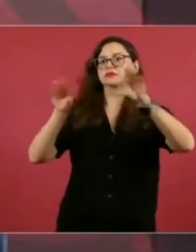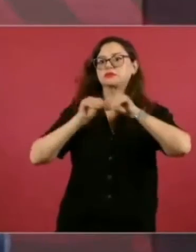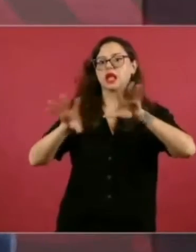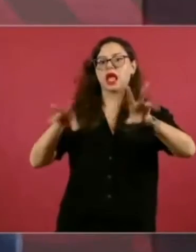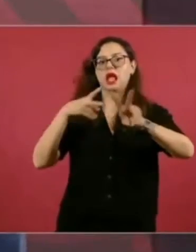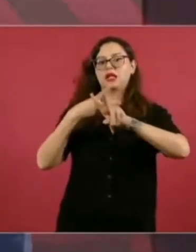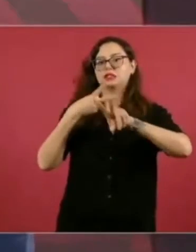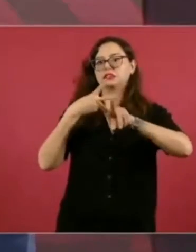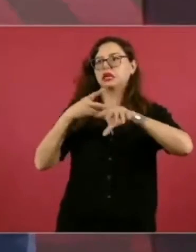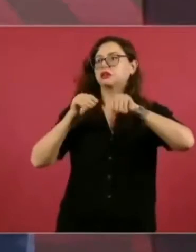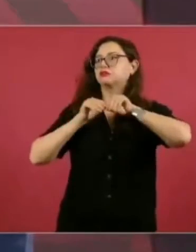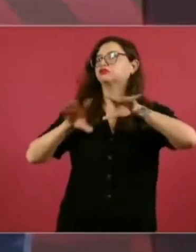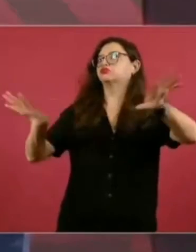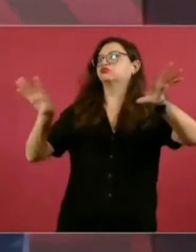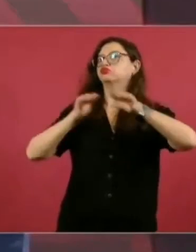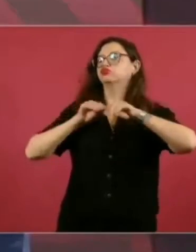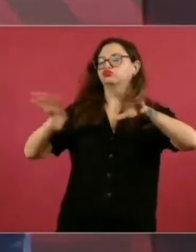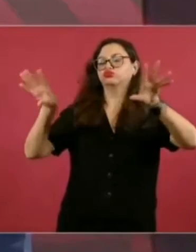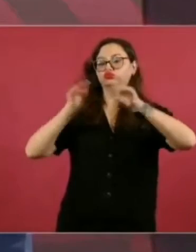mensajes